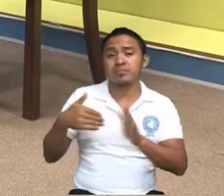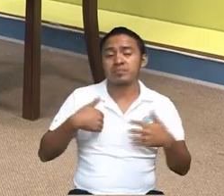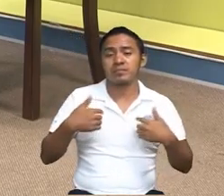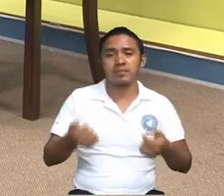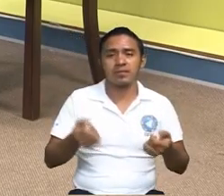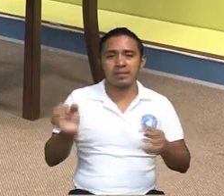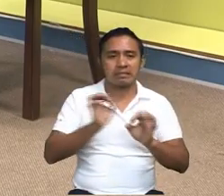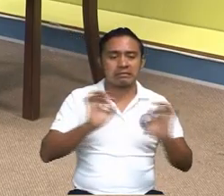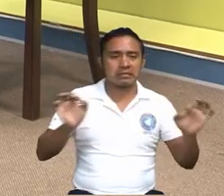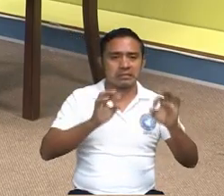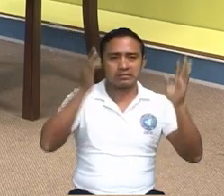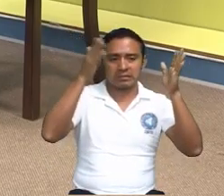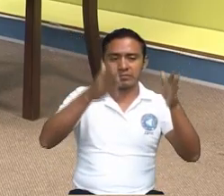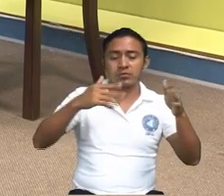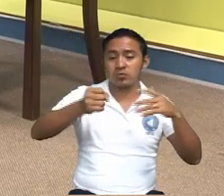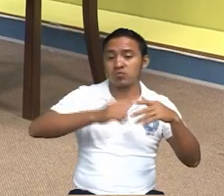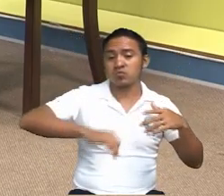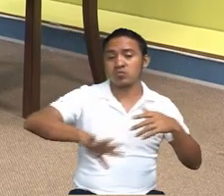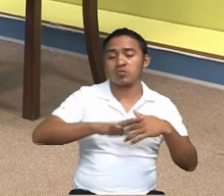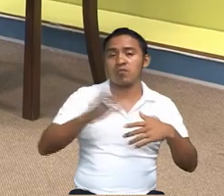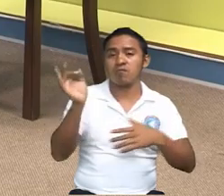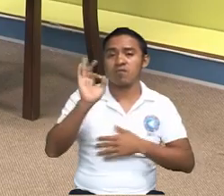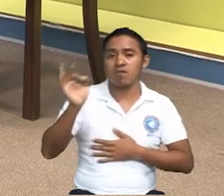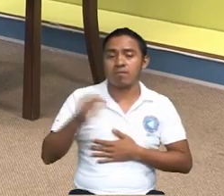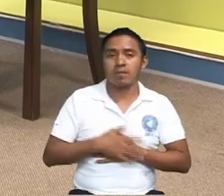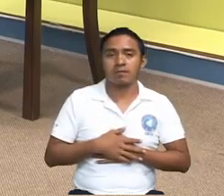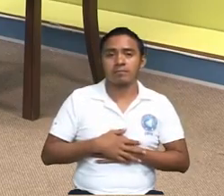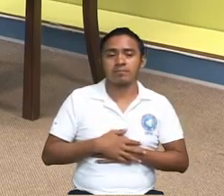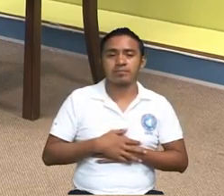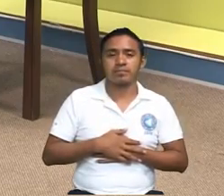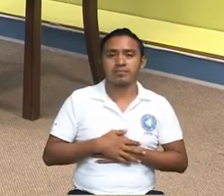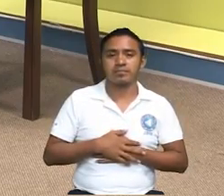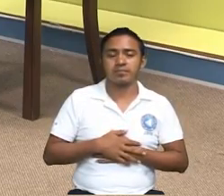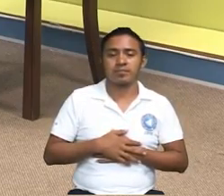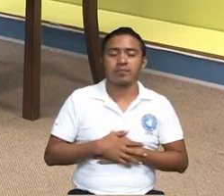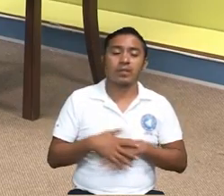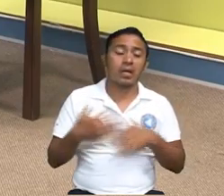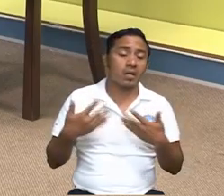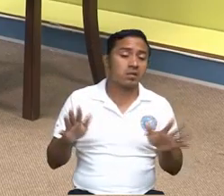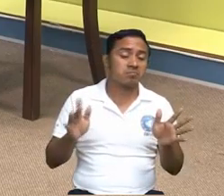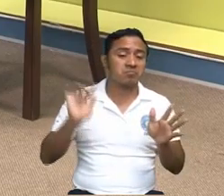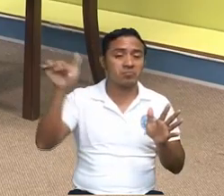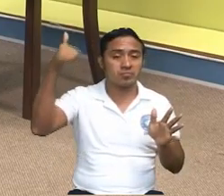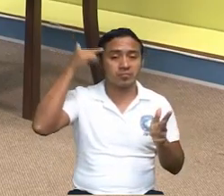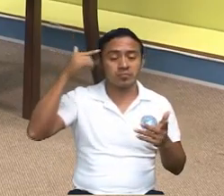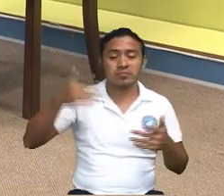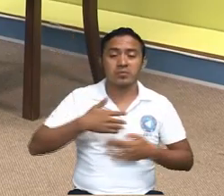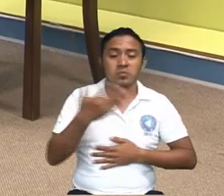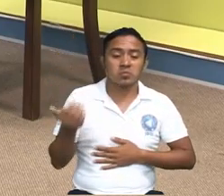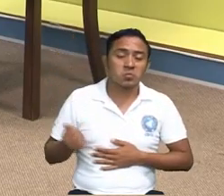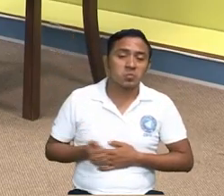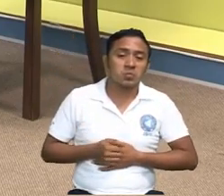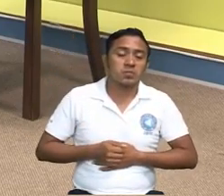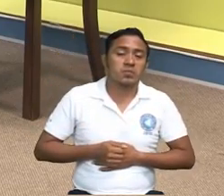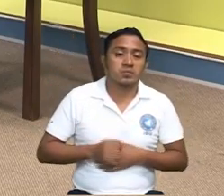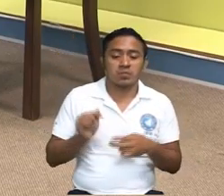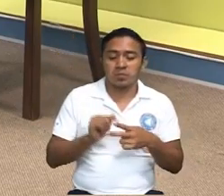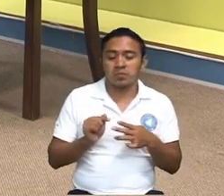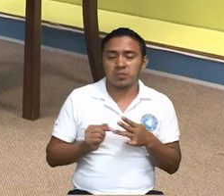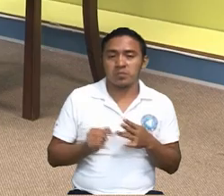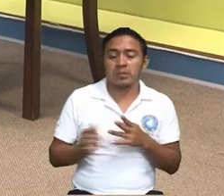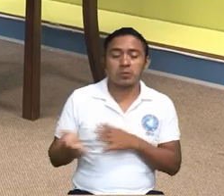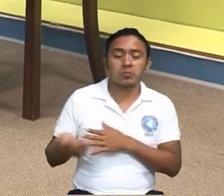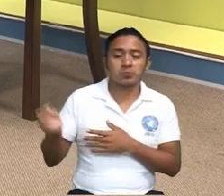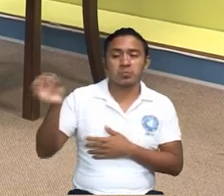no priorizan la parte social, como priorizan la prevención los gobiernos neoliberales, ¿verdad? Entonces eso